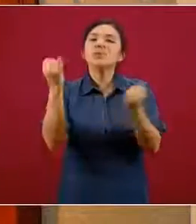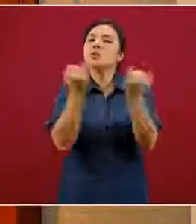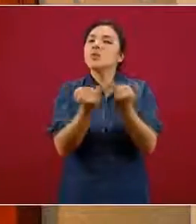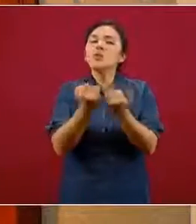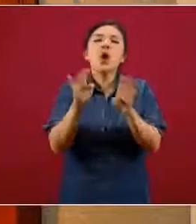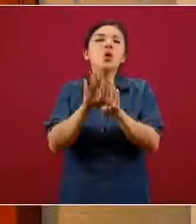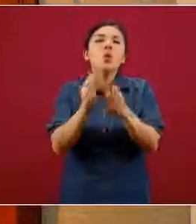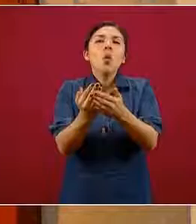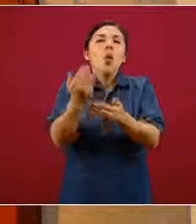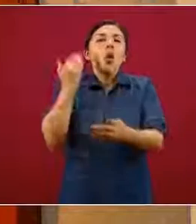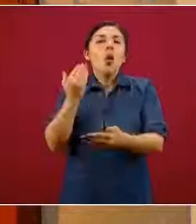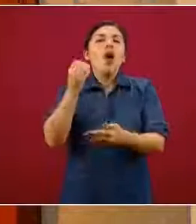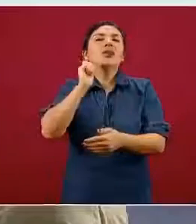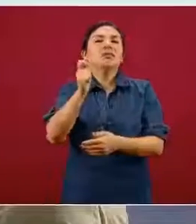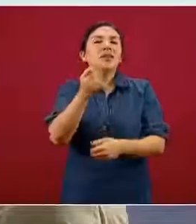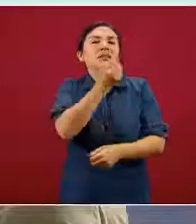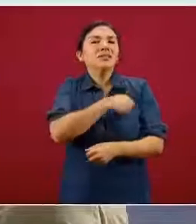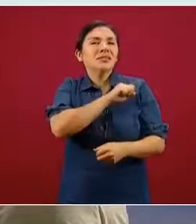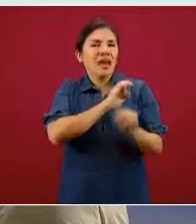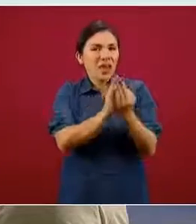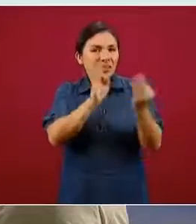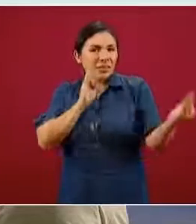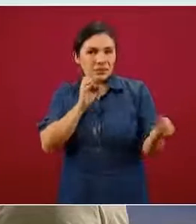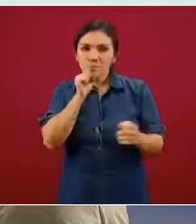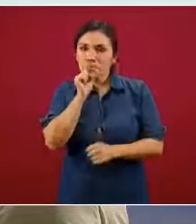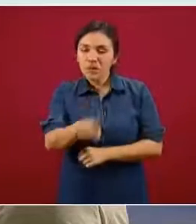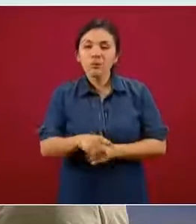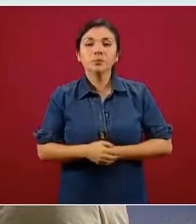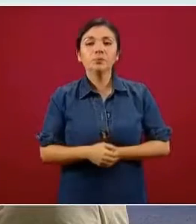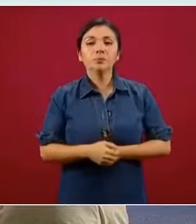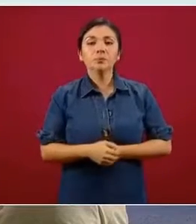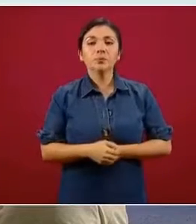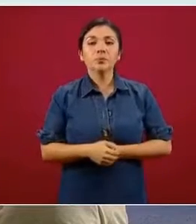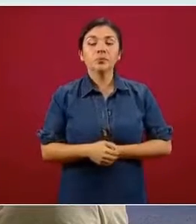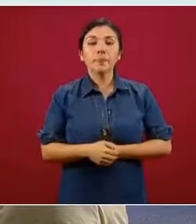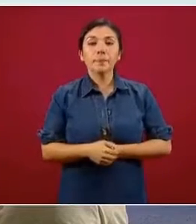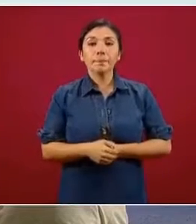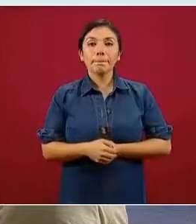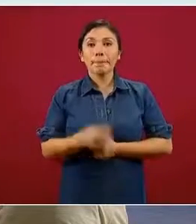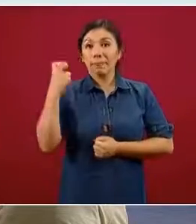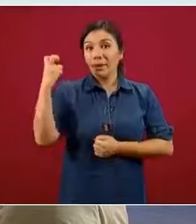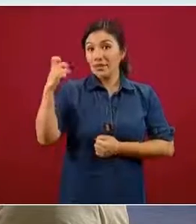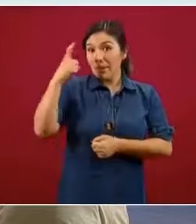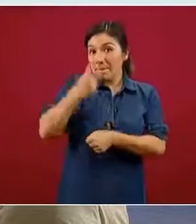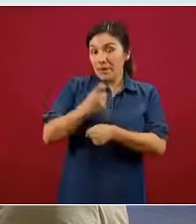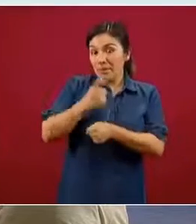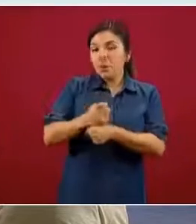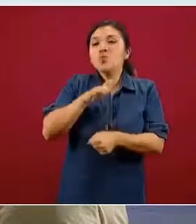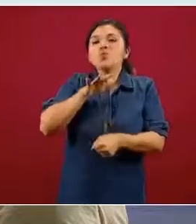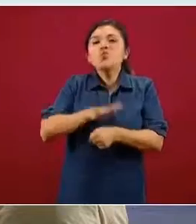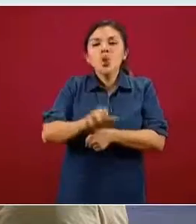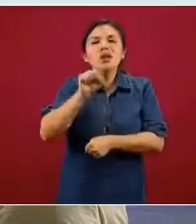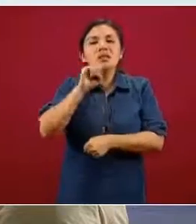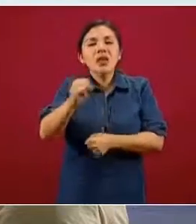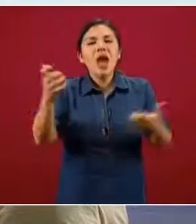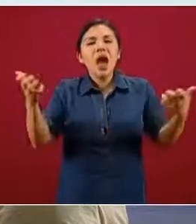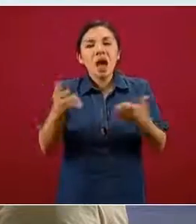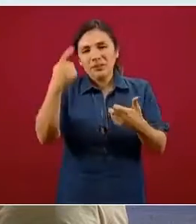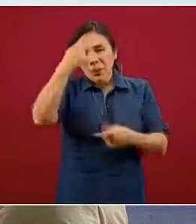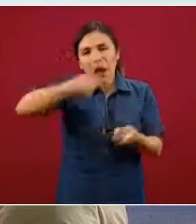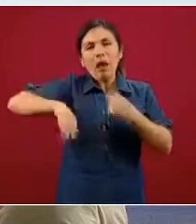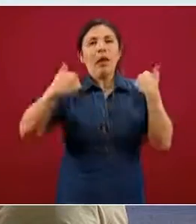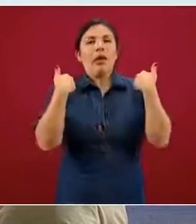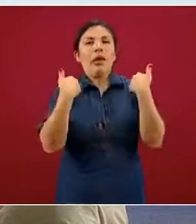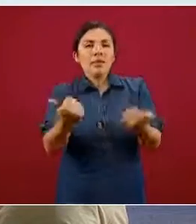teníamos en la Jornada Nacional de Sana Distancia. Veamos la primera diapositiva con las acciones para poder tener la